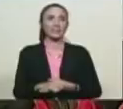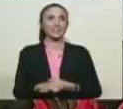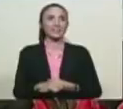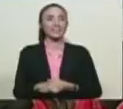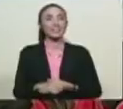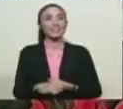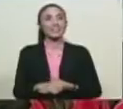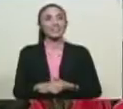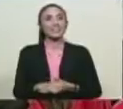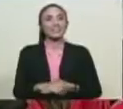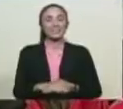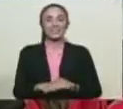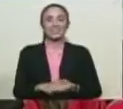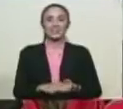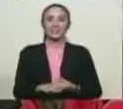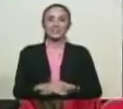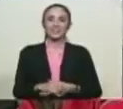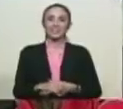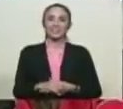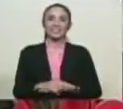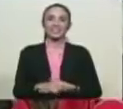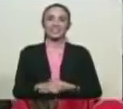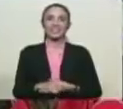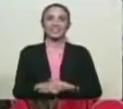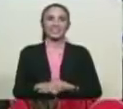Todo esto,